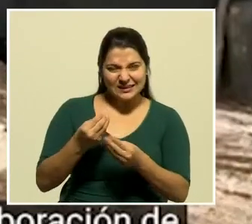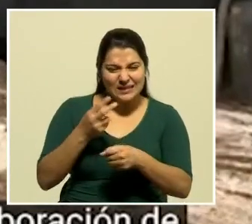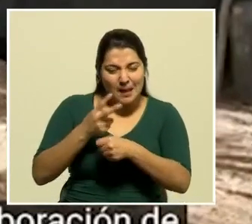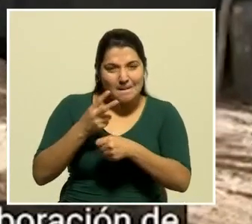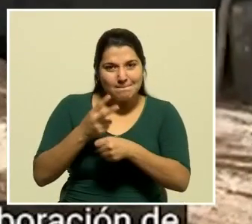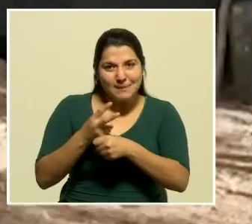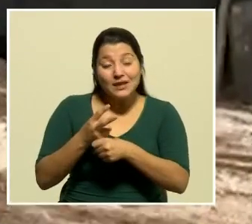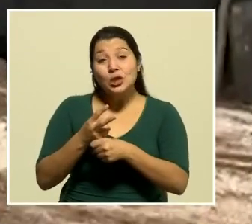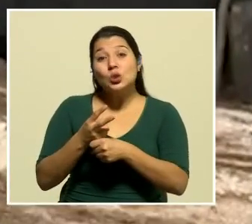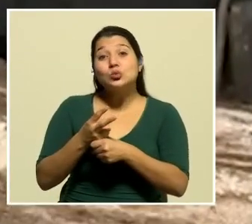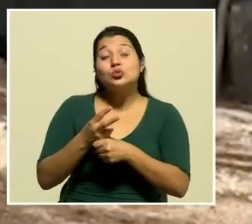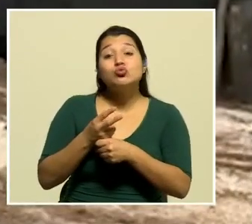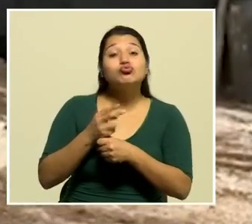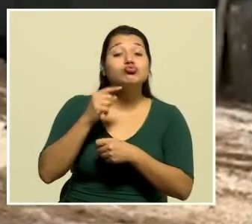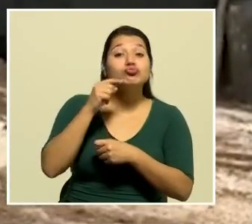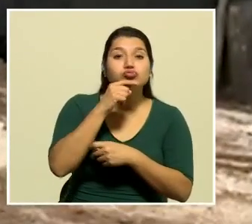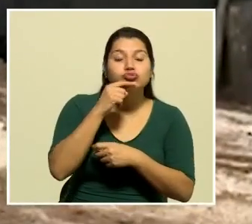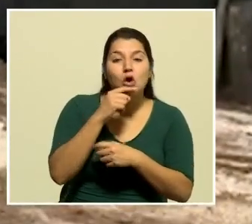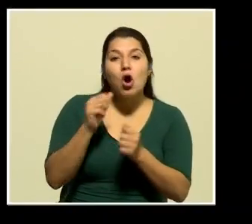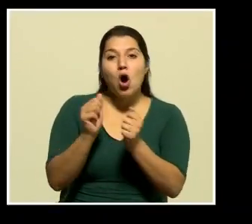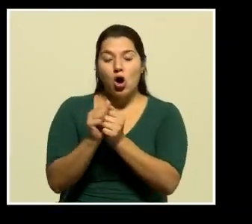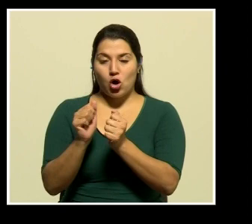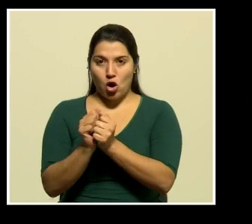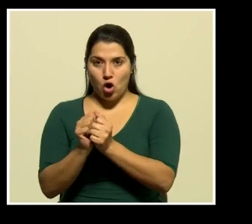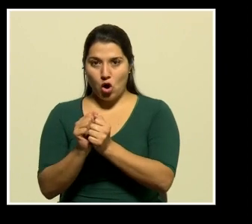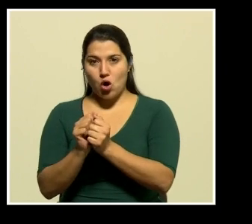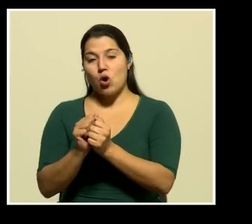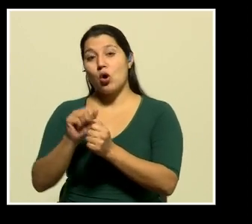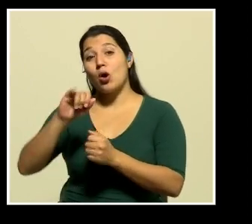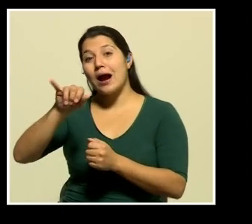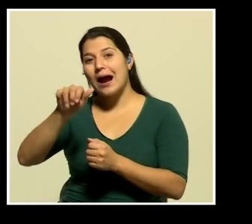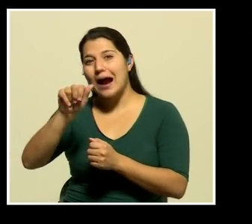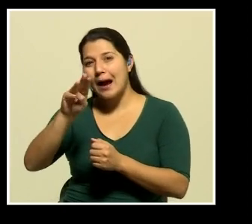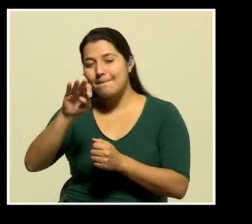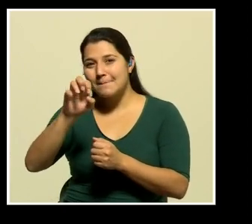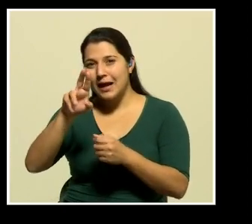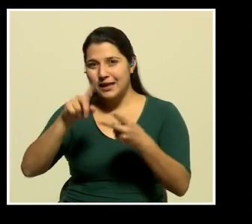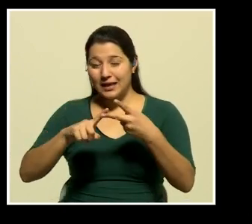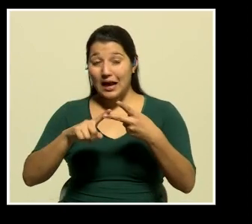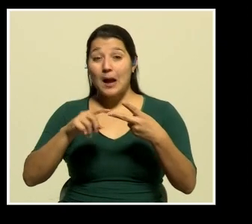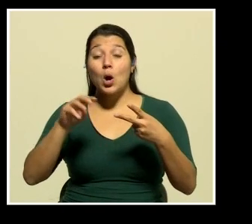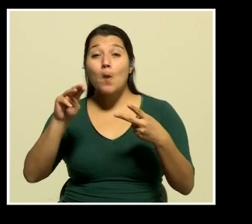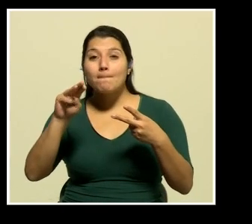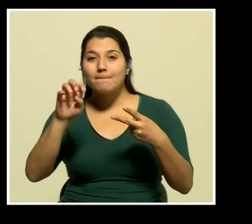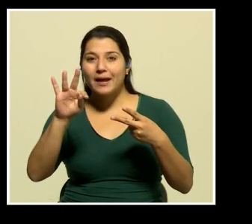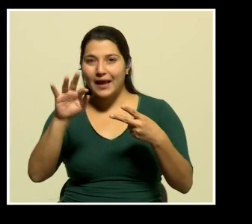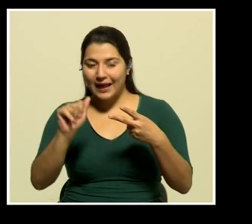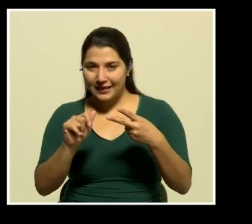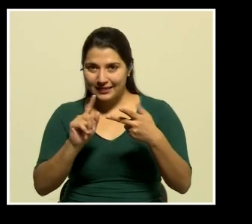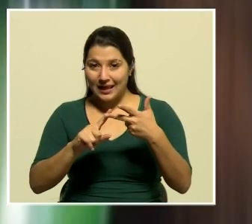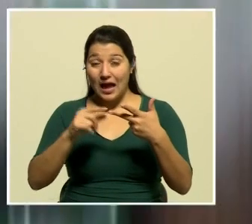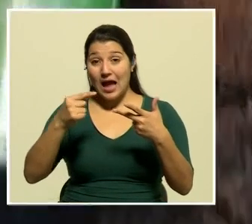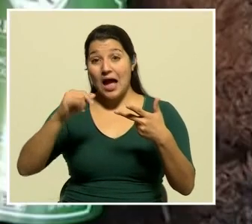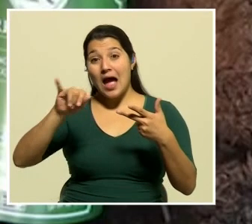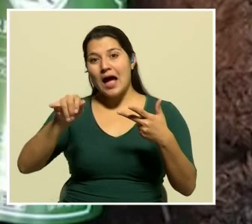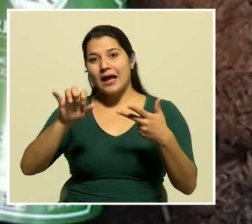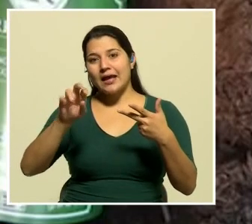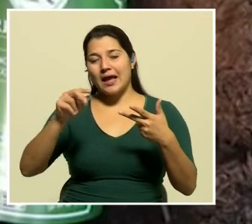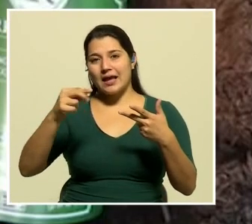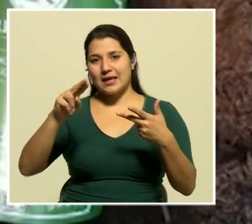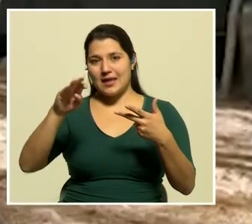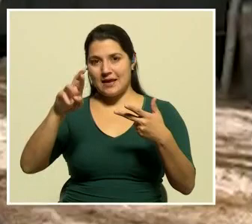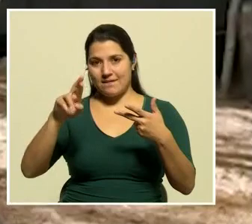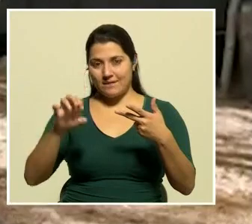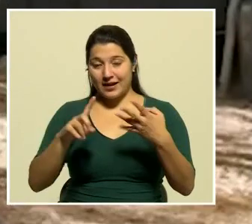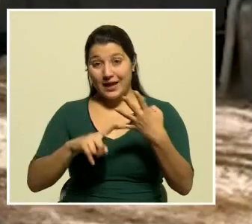base de rosa jamaica. Tenemos 4 variedades, un vino tinto dulce, un semiseco con menta, un semiseco con jengibre y un seco con